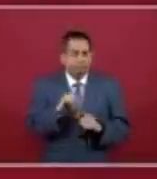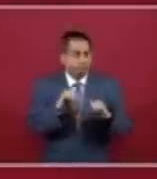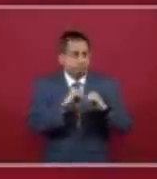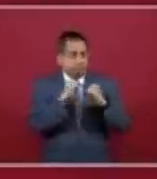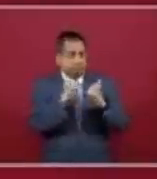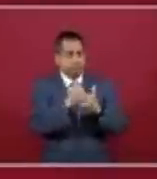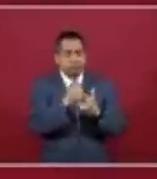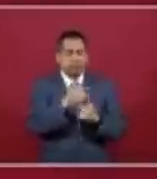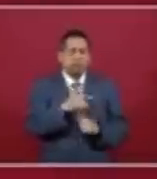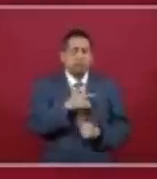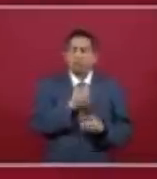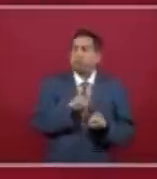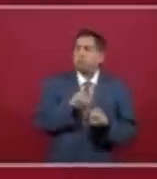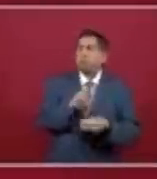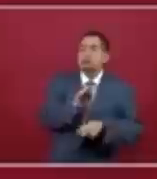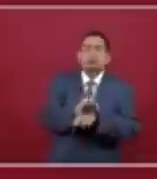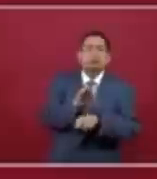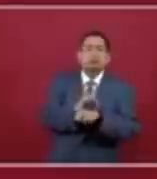asociaciones filantrópicas